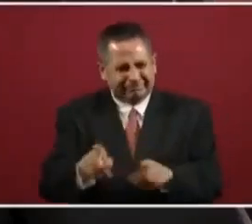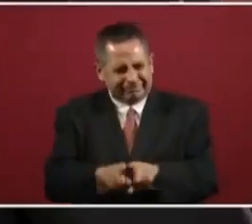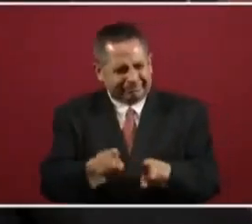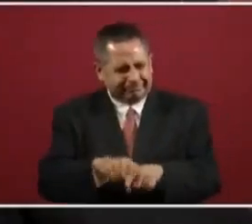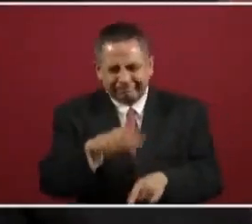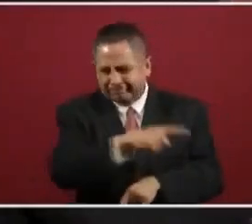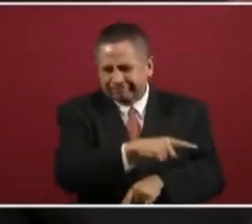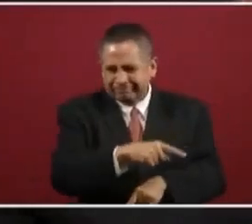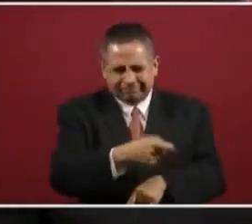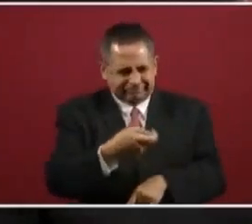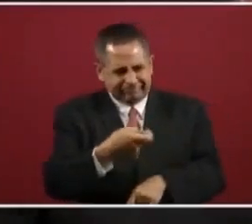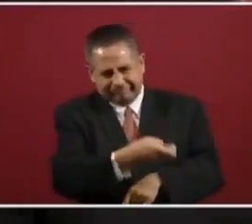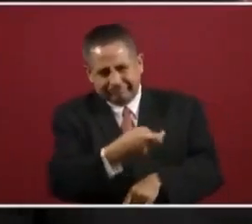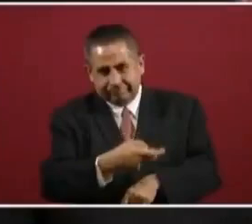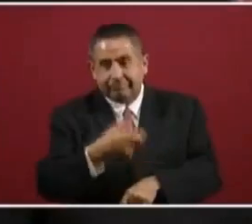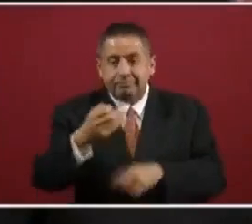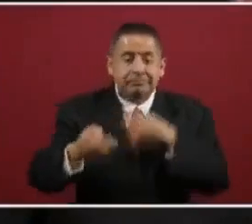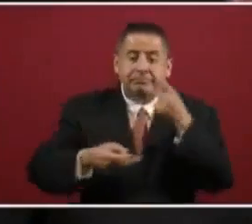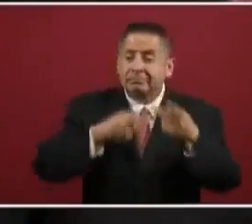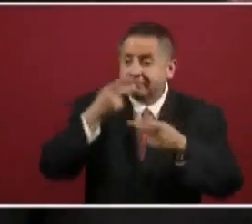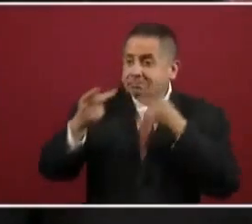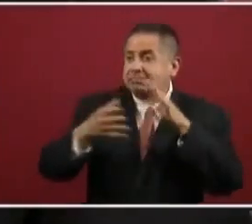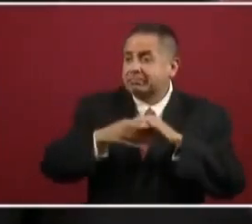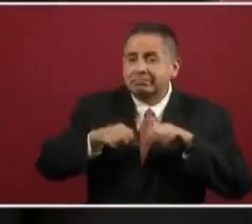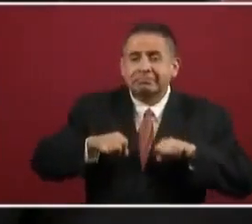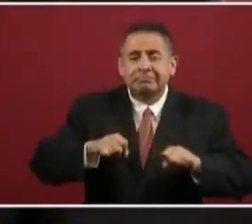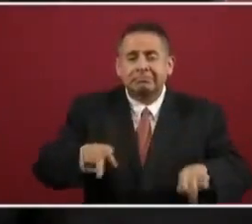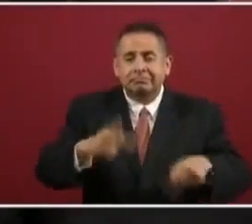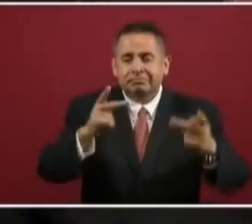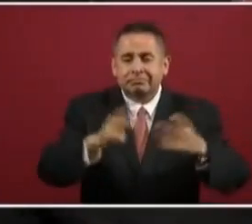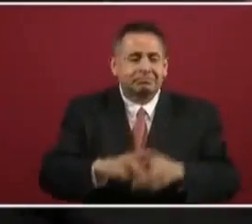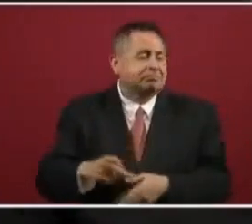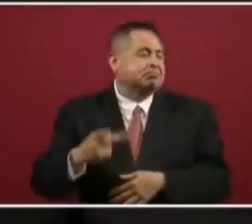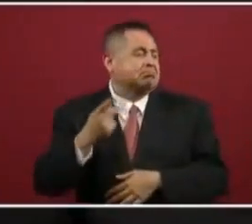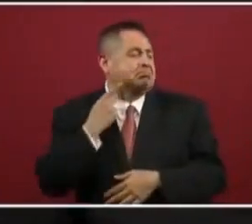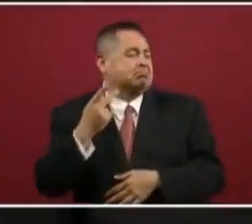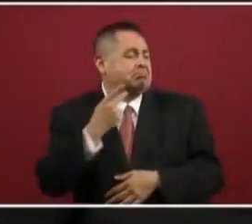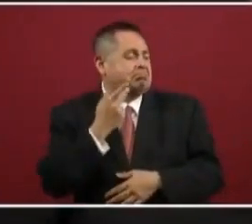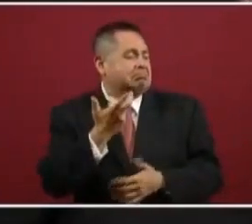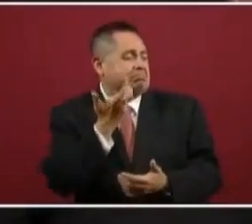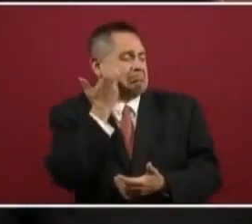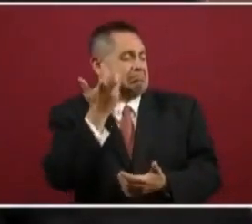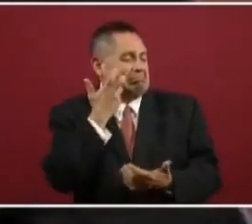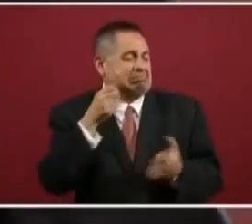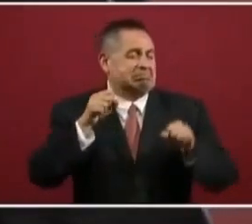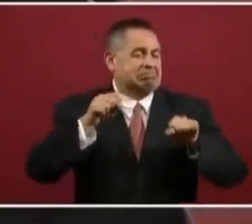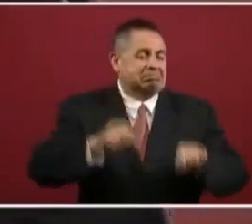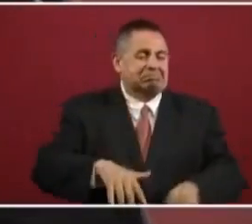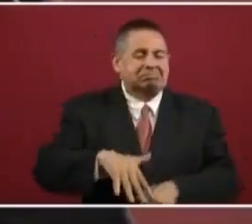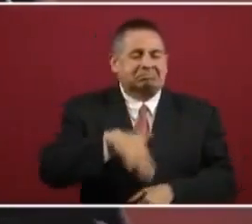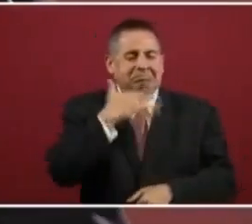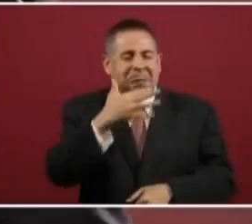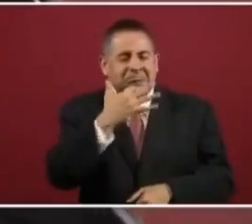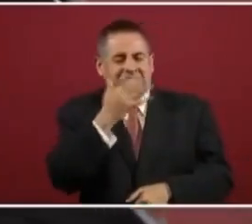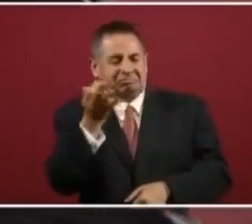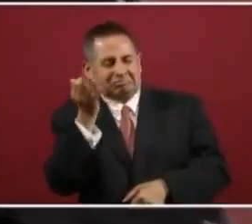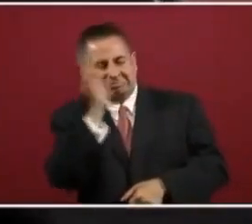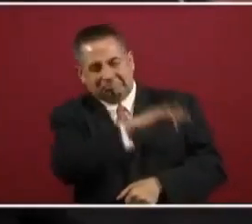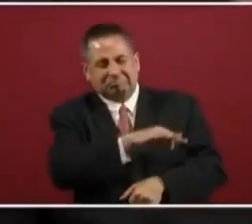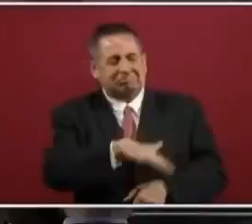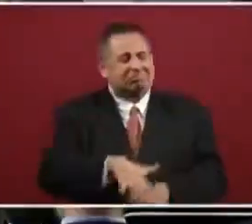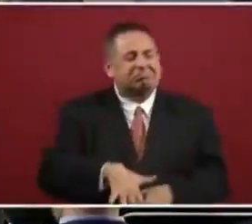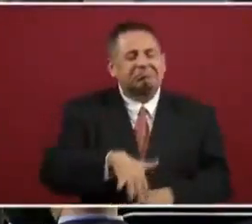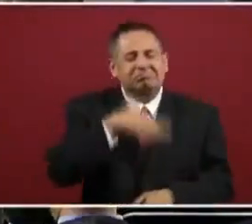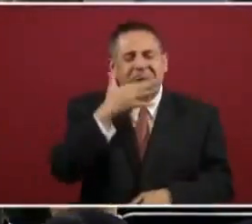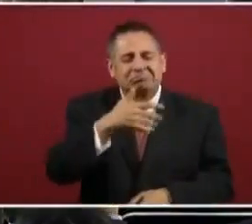es es así es el pregón políticos prepotentes fantoches